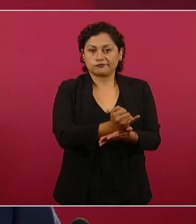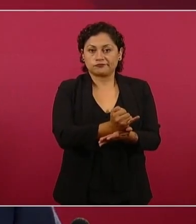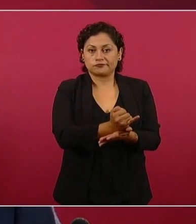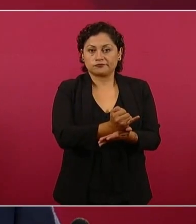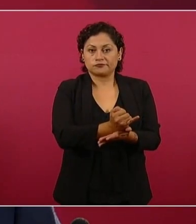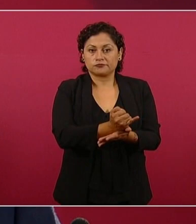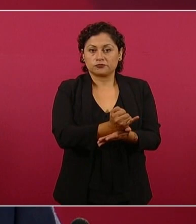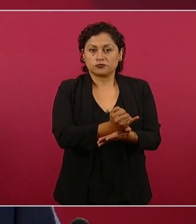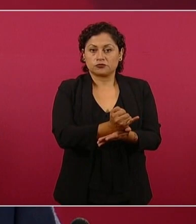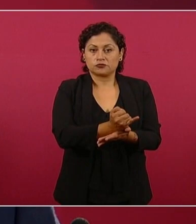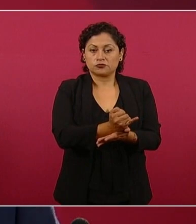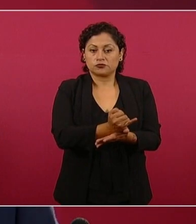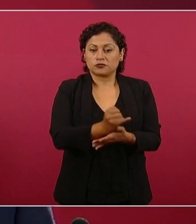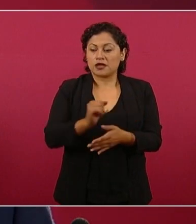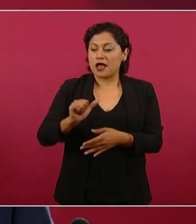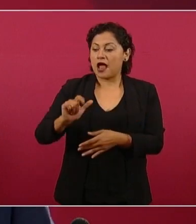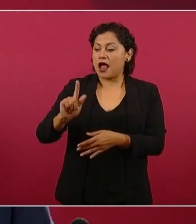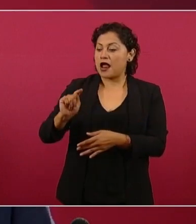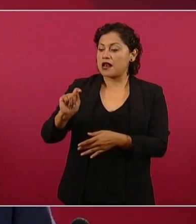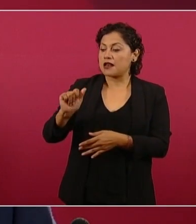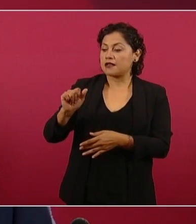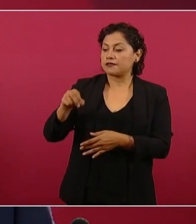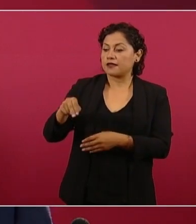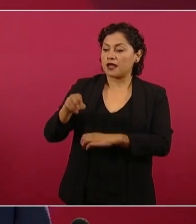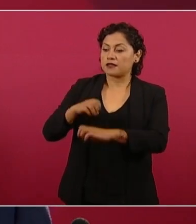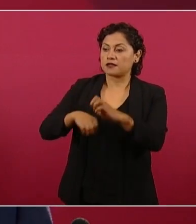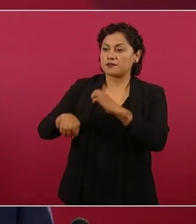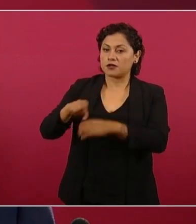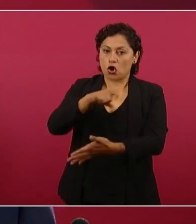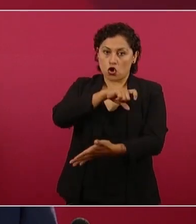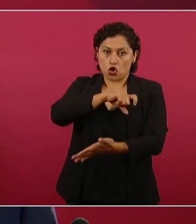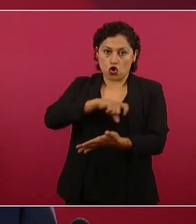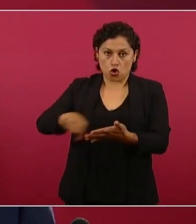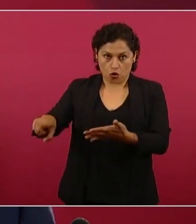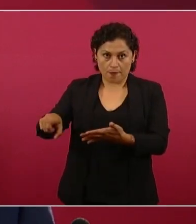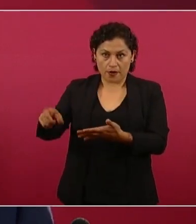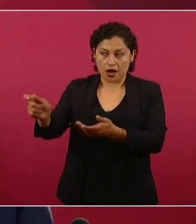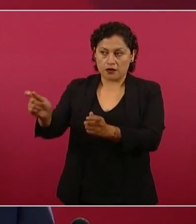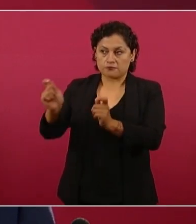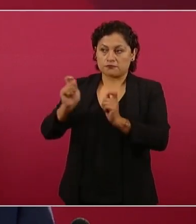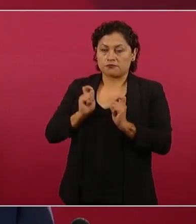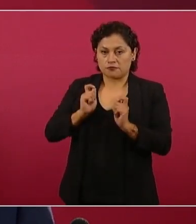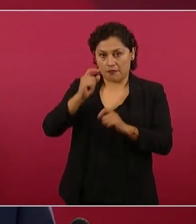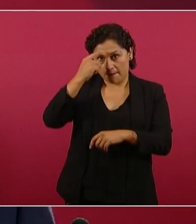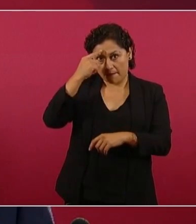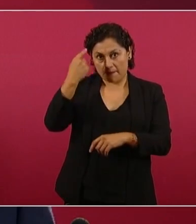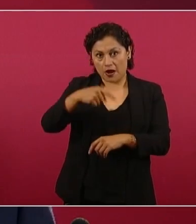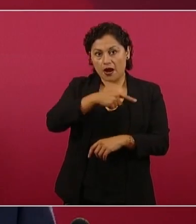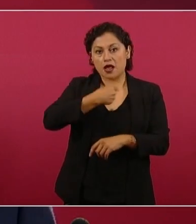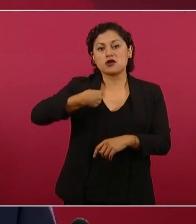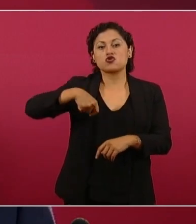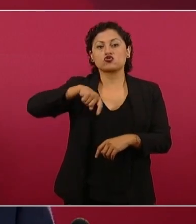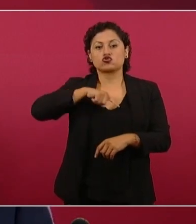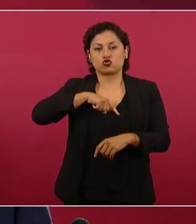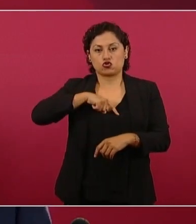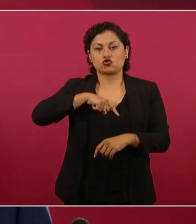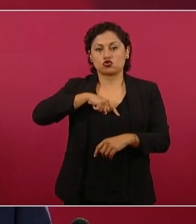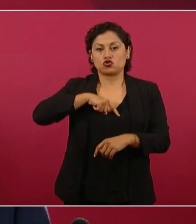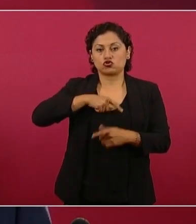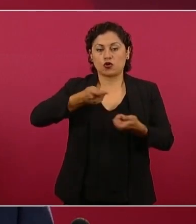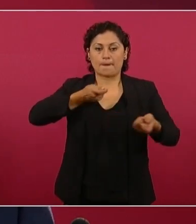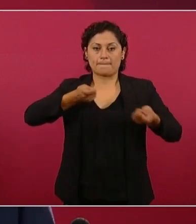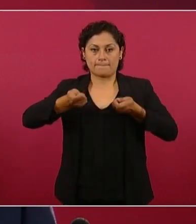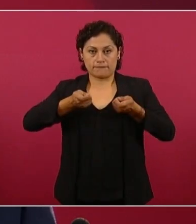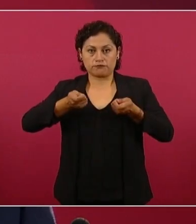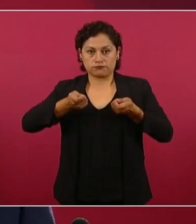comprar acciones en Altán para quedarnos como socios mayoritarios. Ya